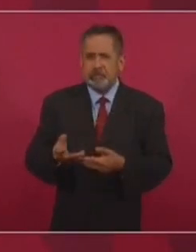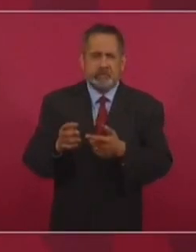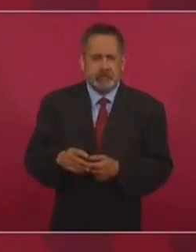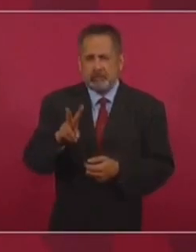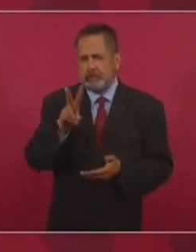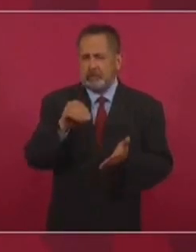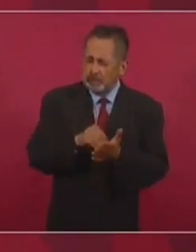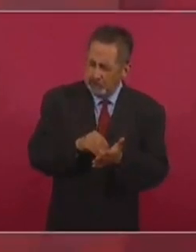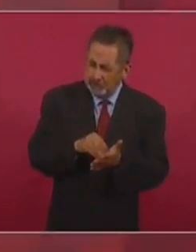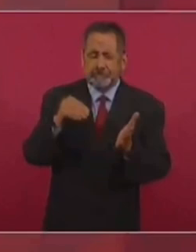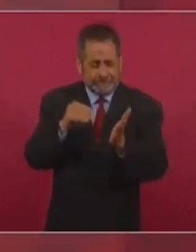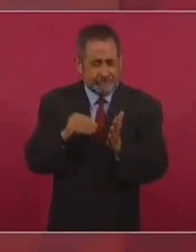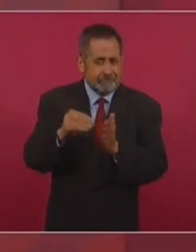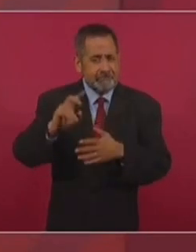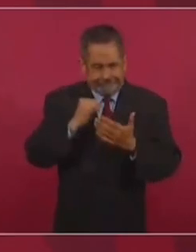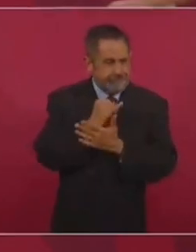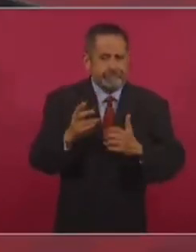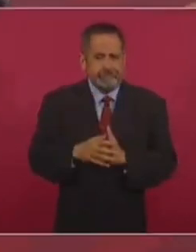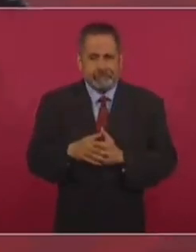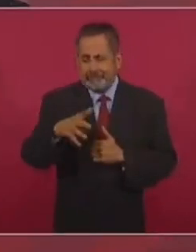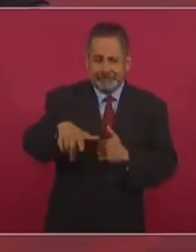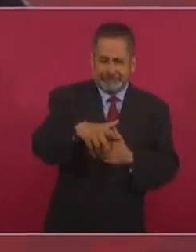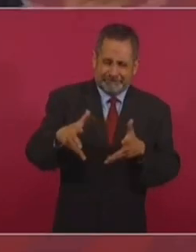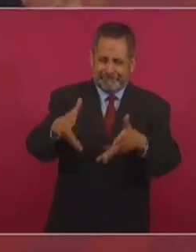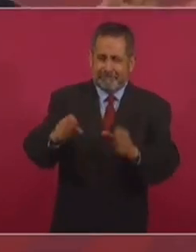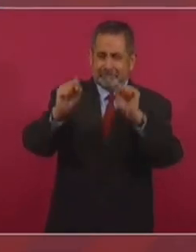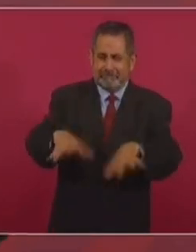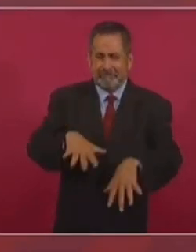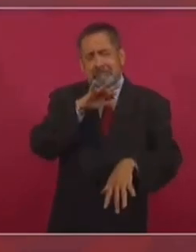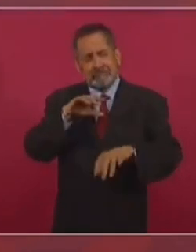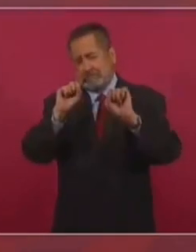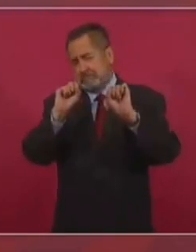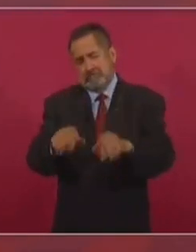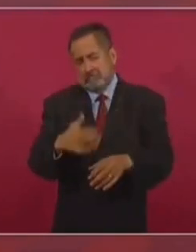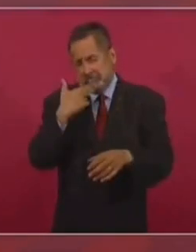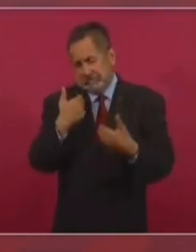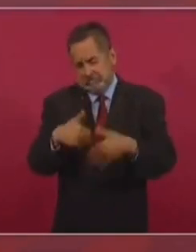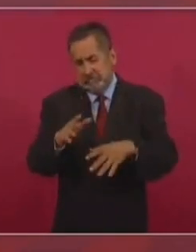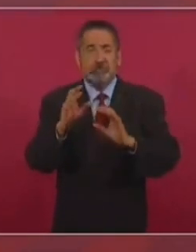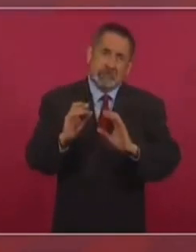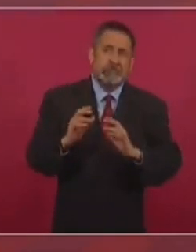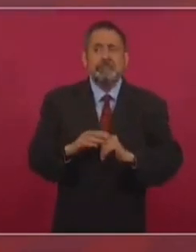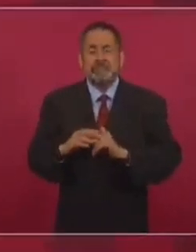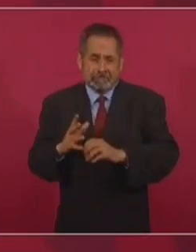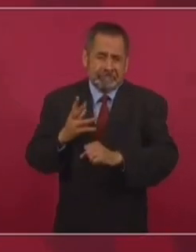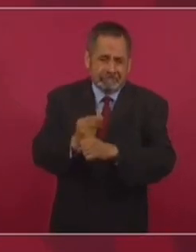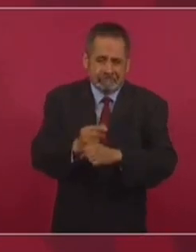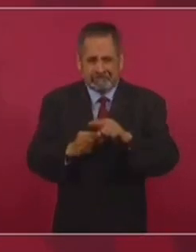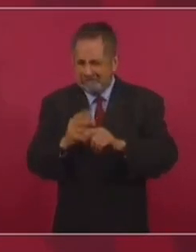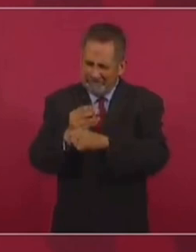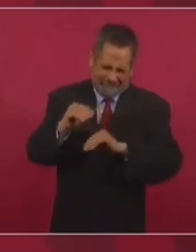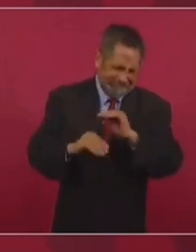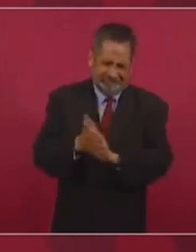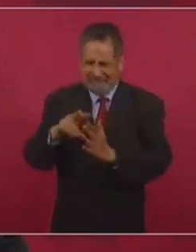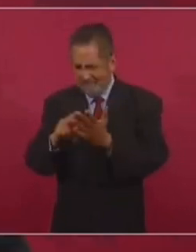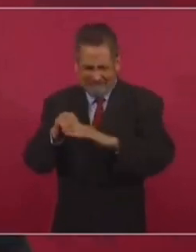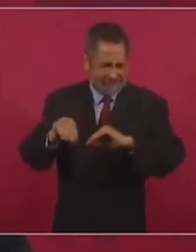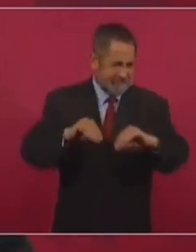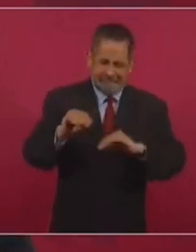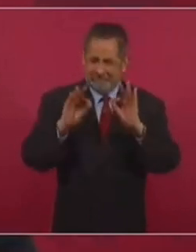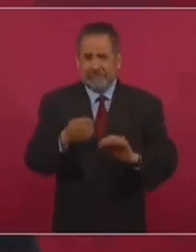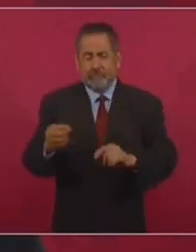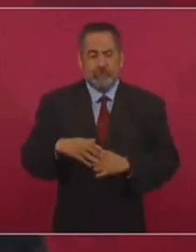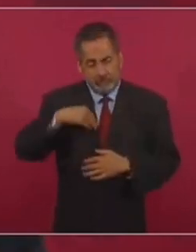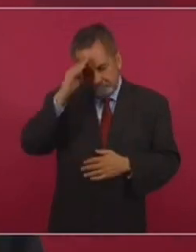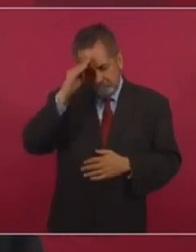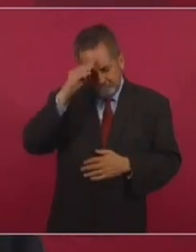de $2,000 millones. Si dejábamos que se convirtiera en chatarra todo ese equipo o reiniciar la construcción.